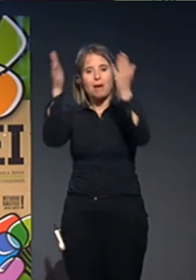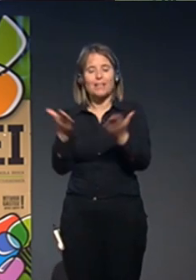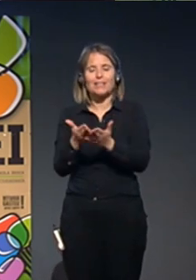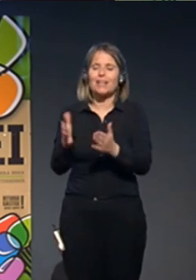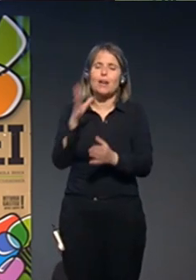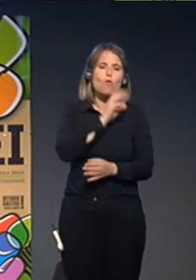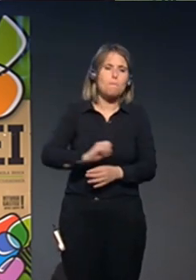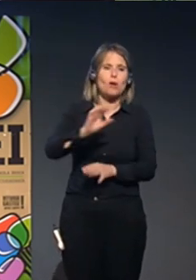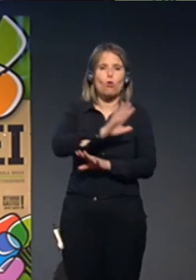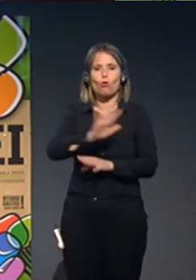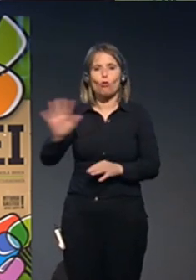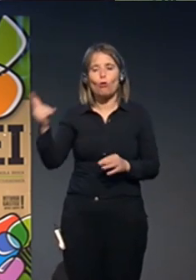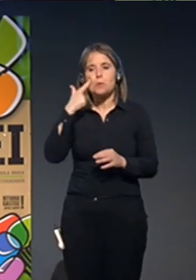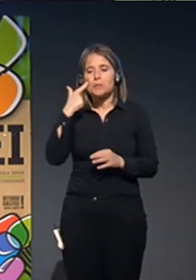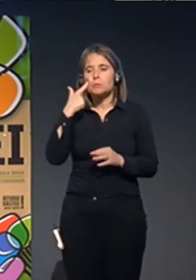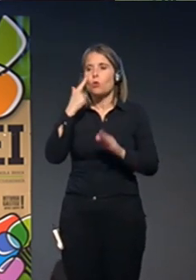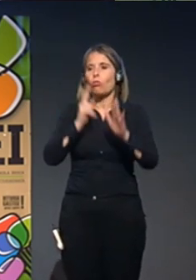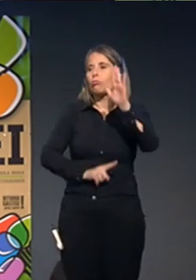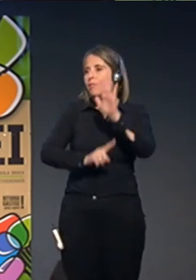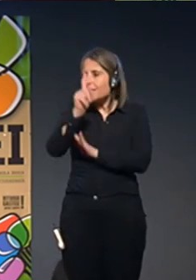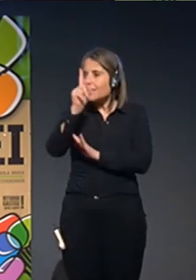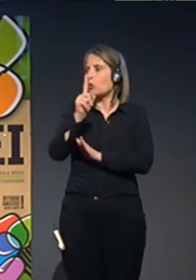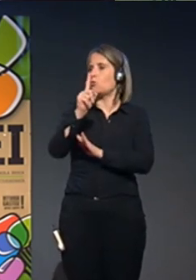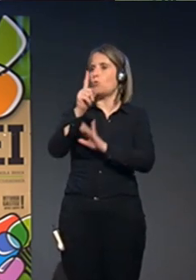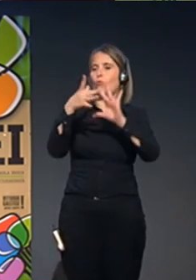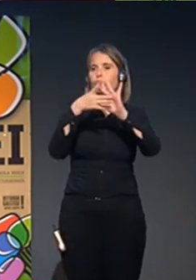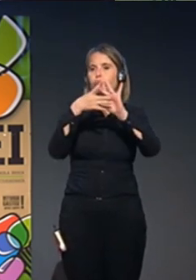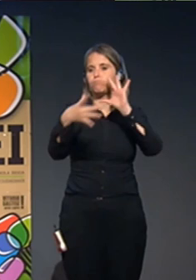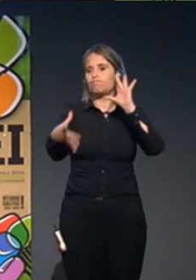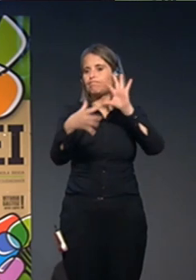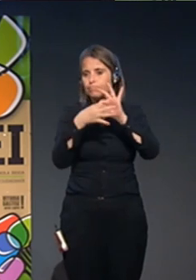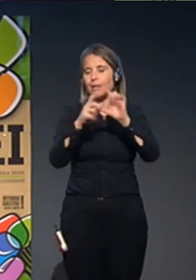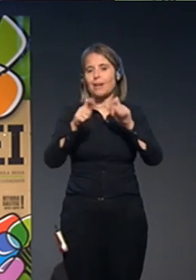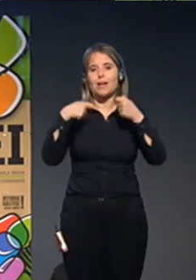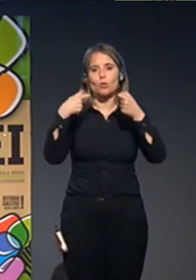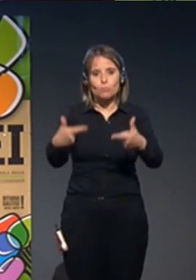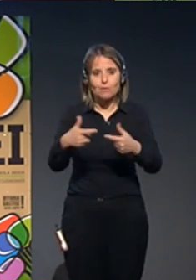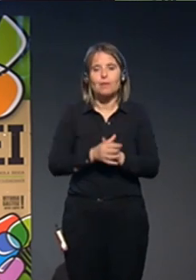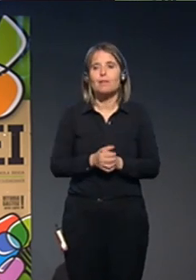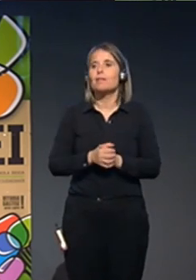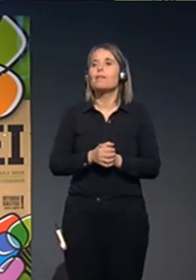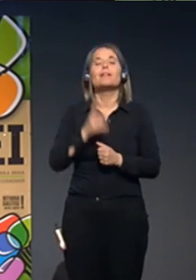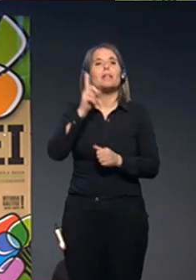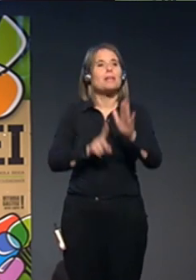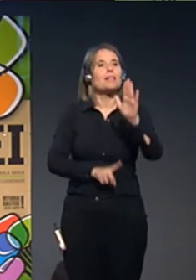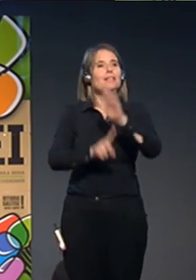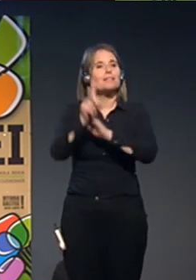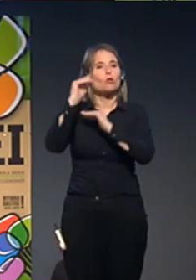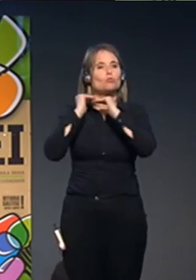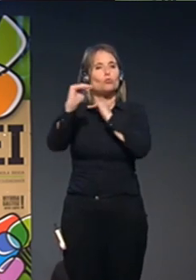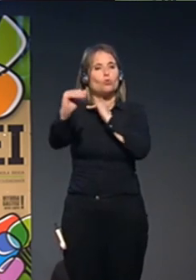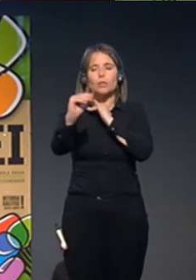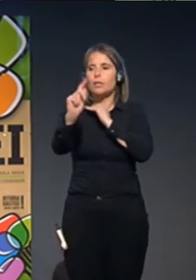paraíso para mantener un desarrollo compatible con la naturaleza para conseguir un desarrollo